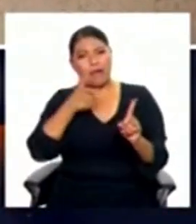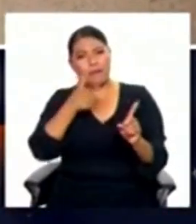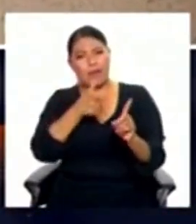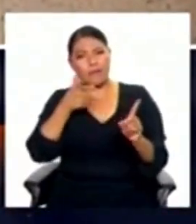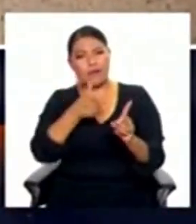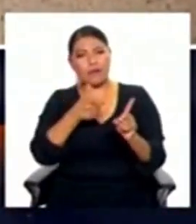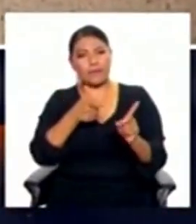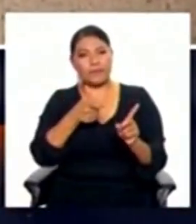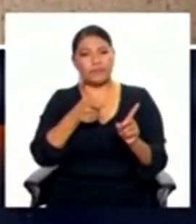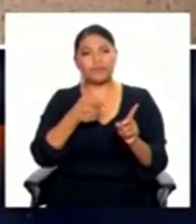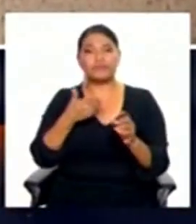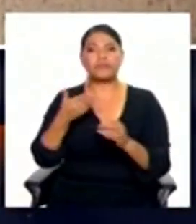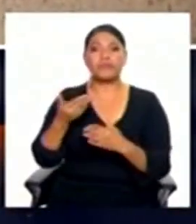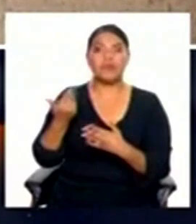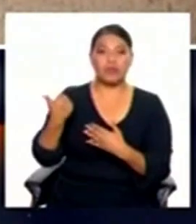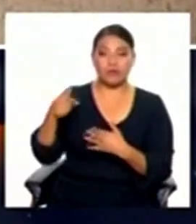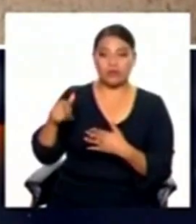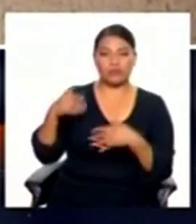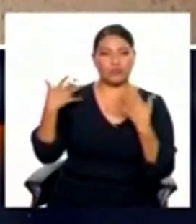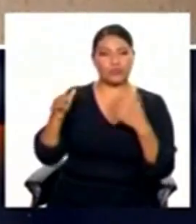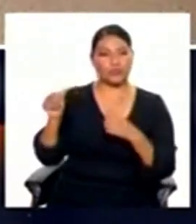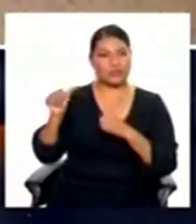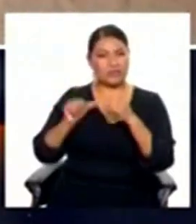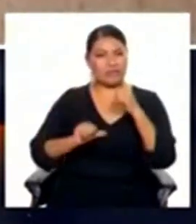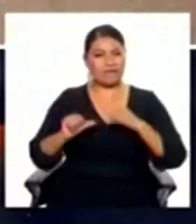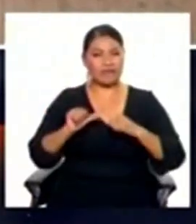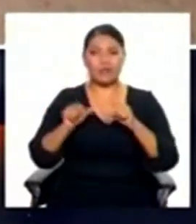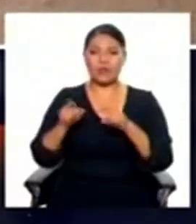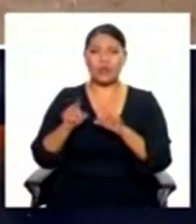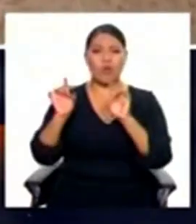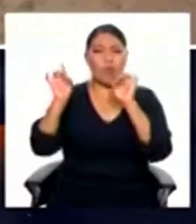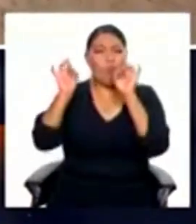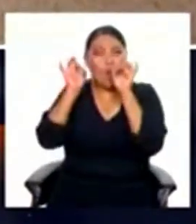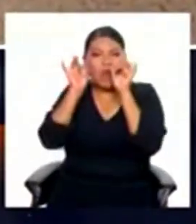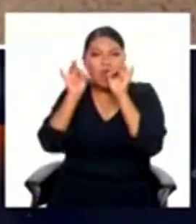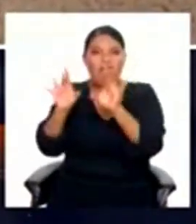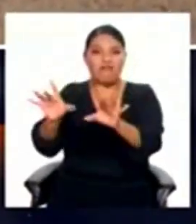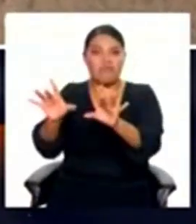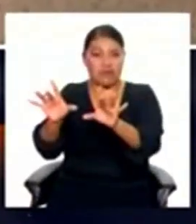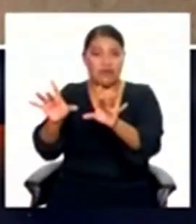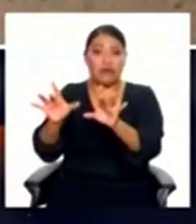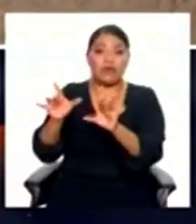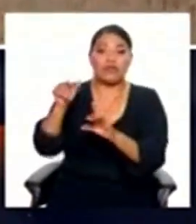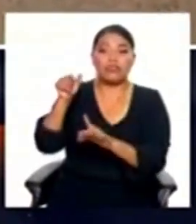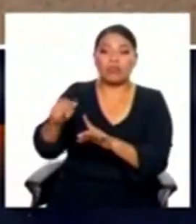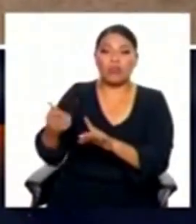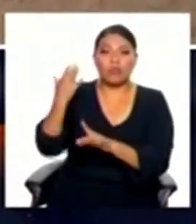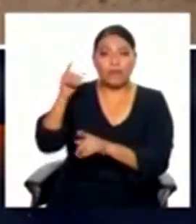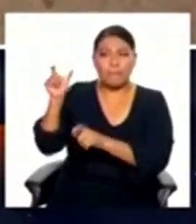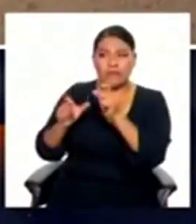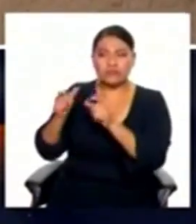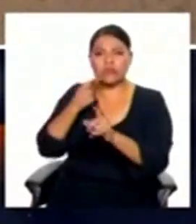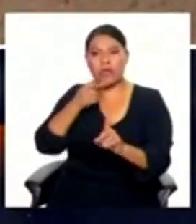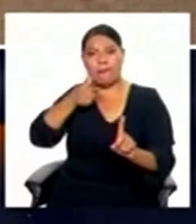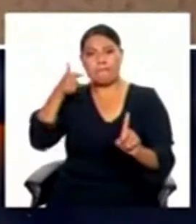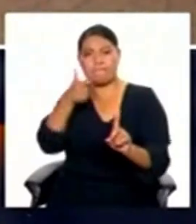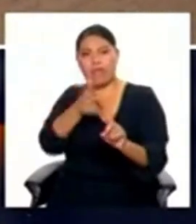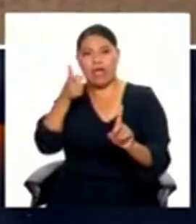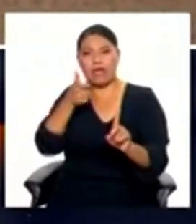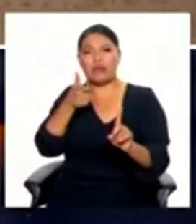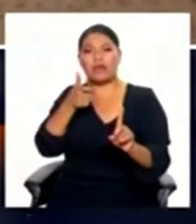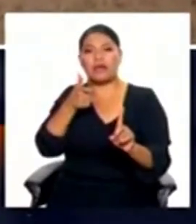sanguinario, de la violencia que estos delincuentes han ejercido